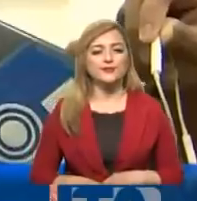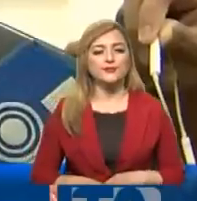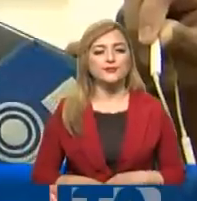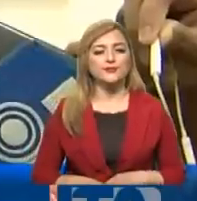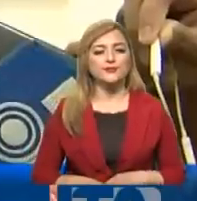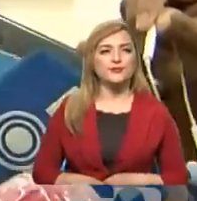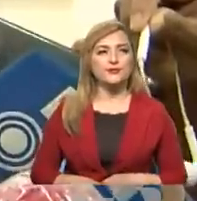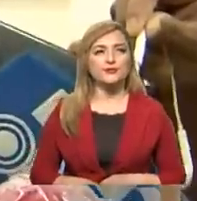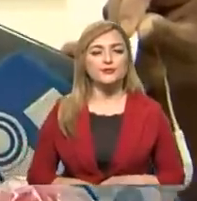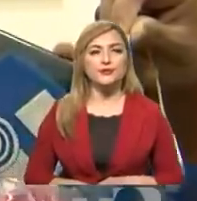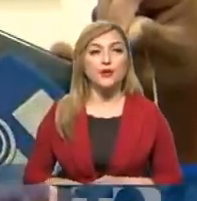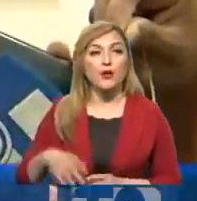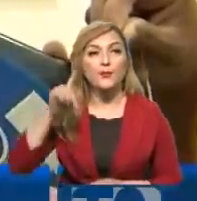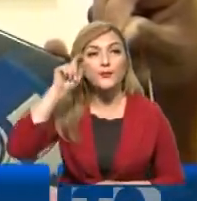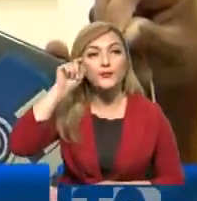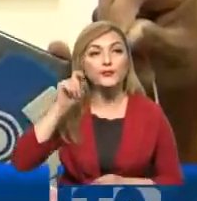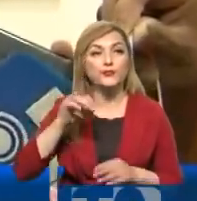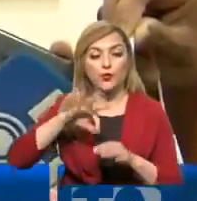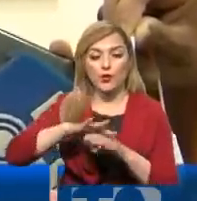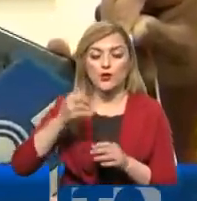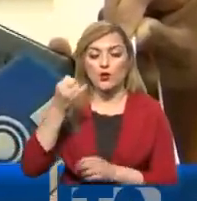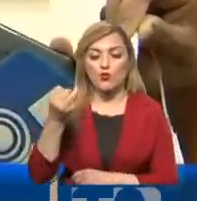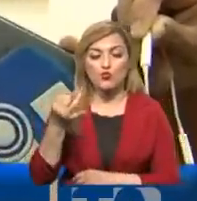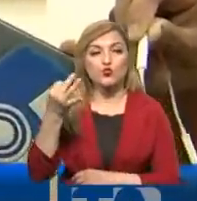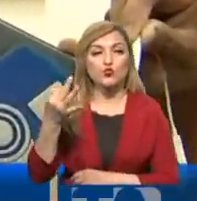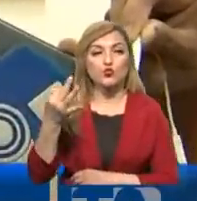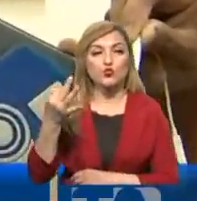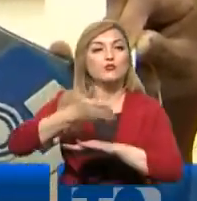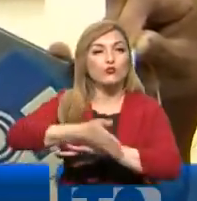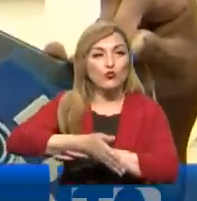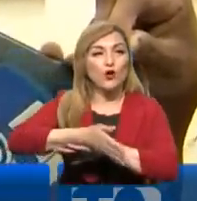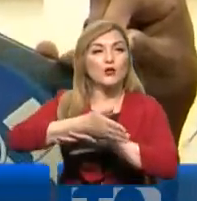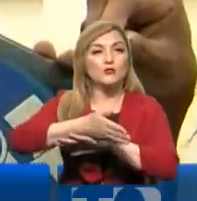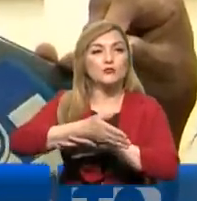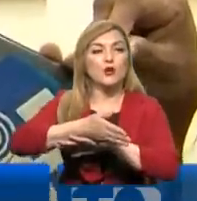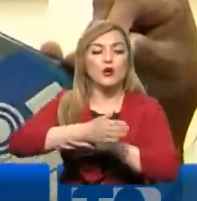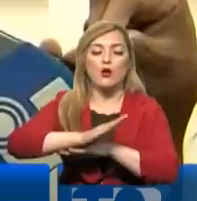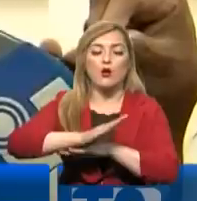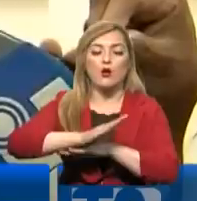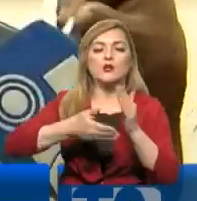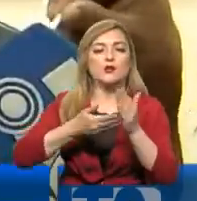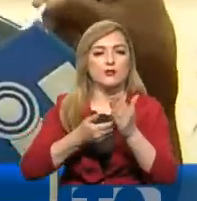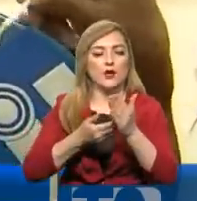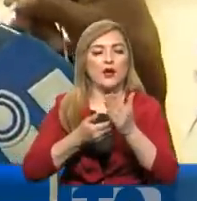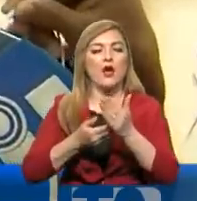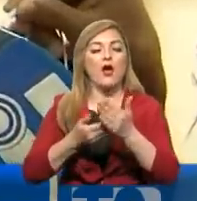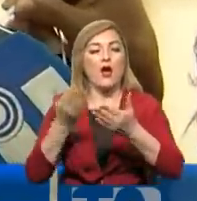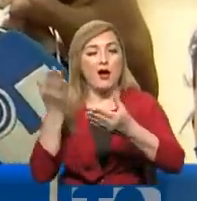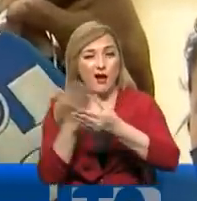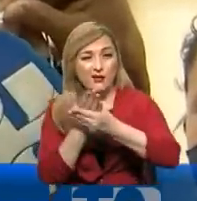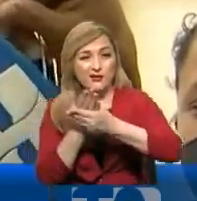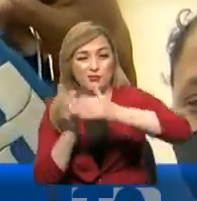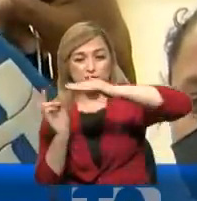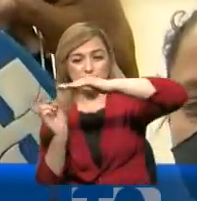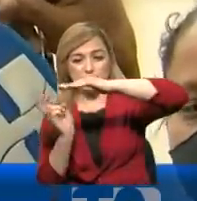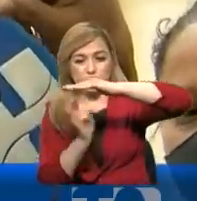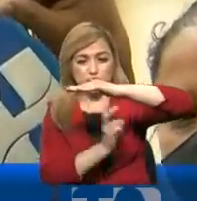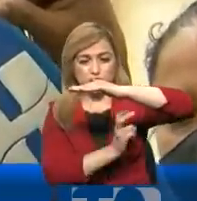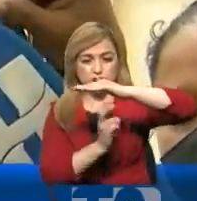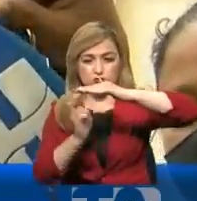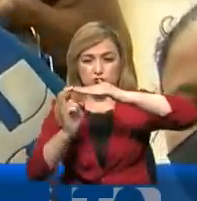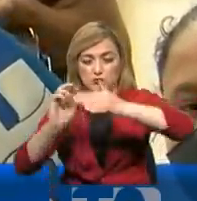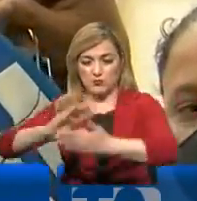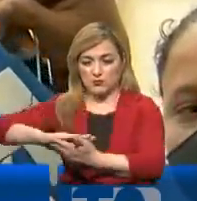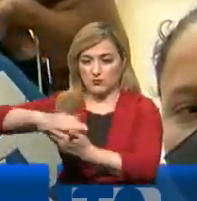Y debemos destacar que luego del recuento inicia nuevamente el proceso de escaneo de actas, y solo cuando todas